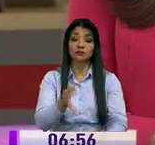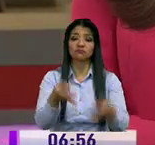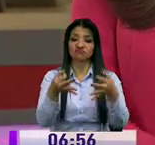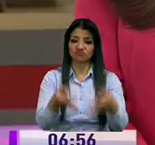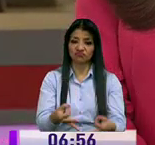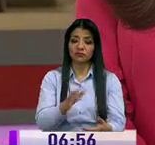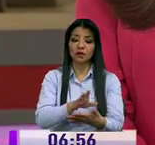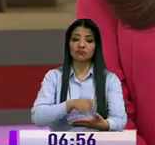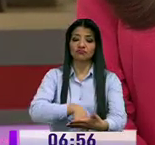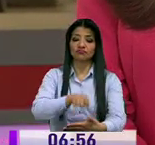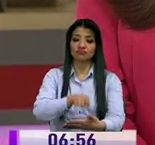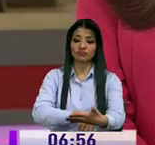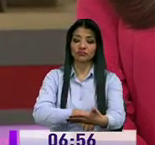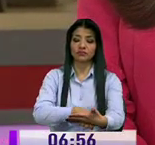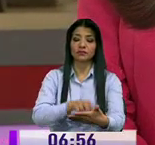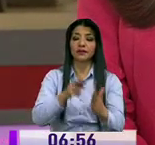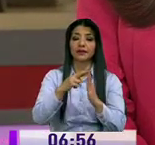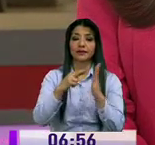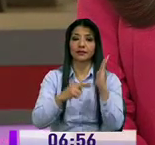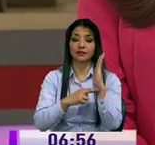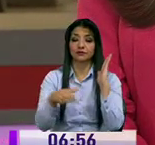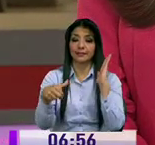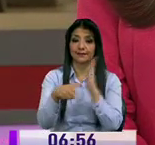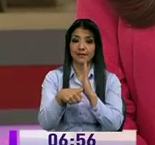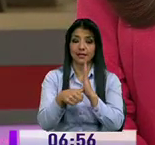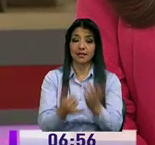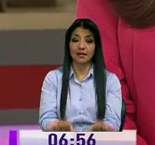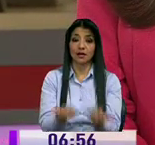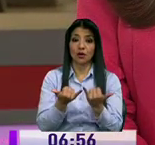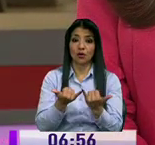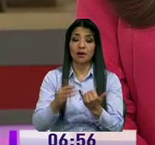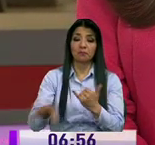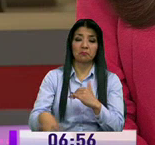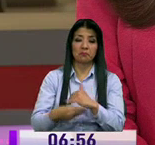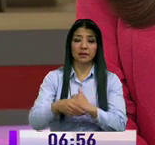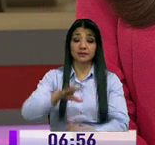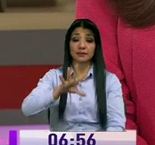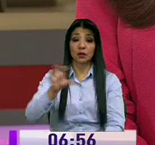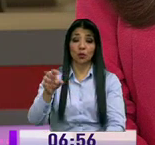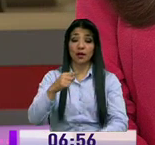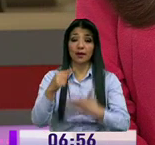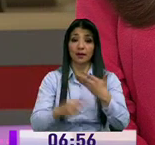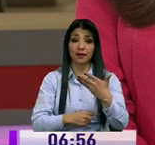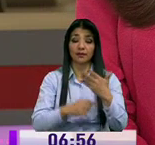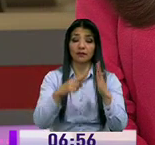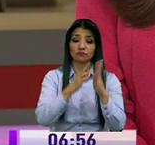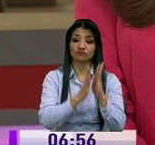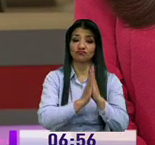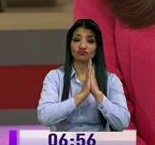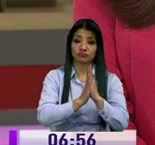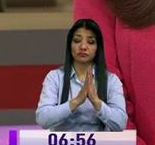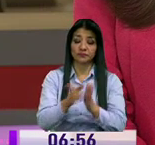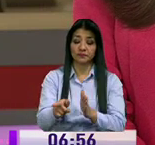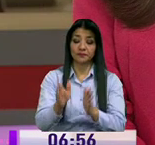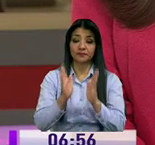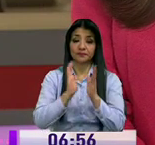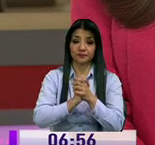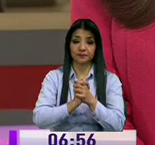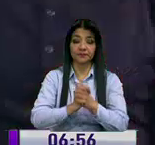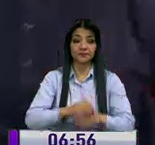su relación en el registro civil. De momento existen más de 50 solicitudes para este tipo de matrimonio.